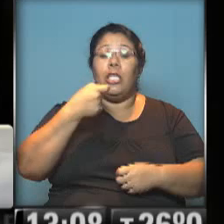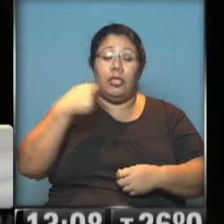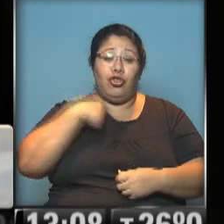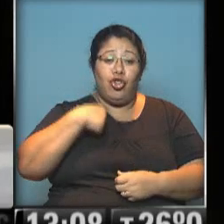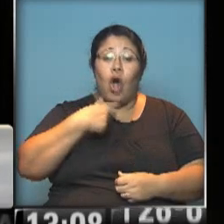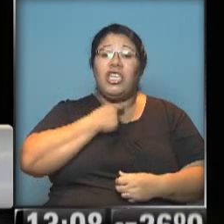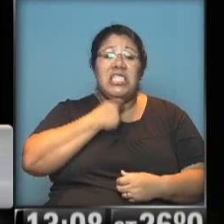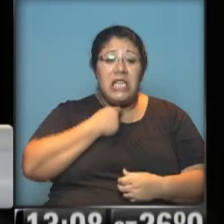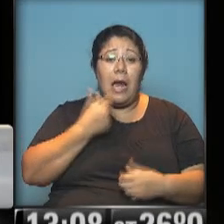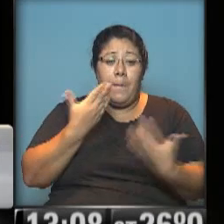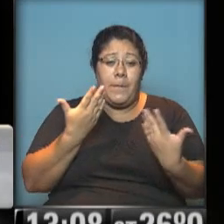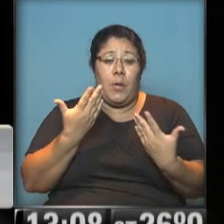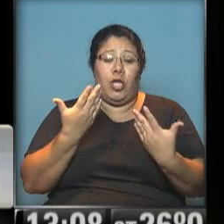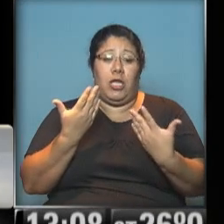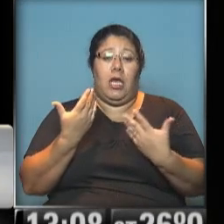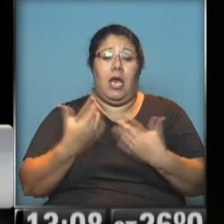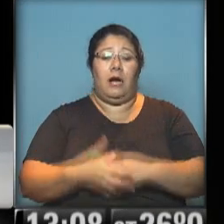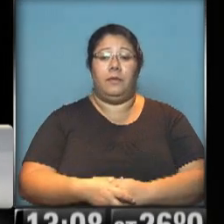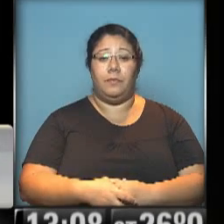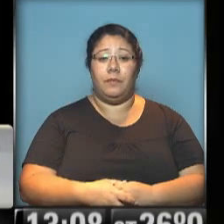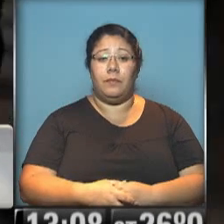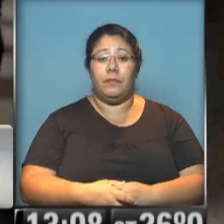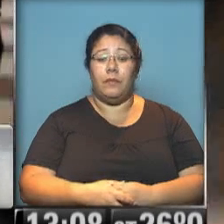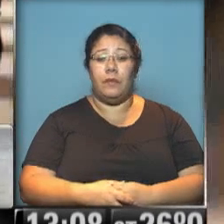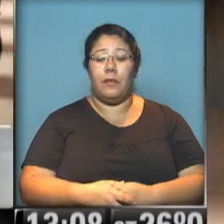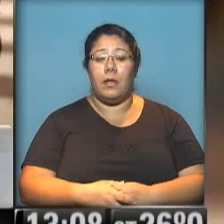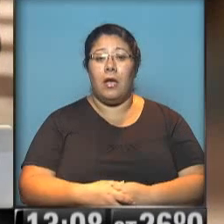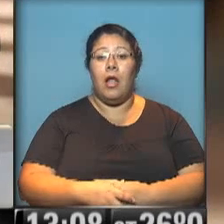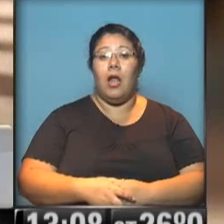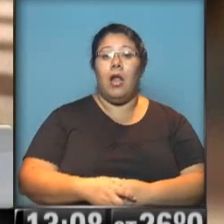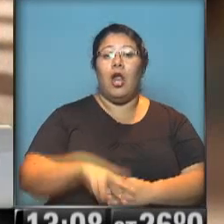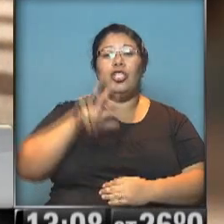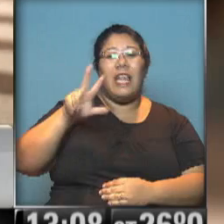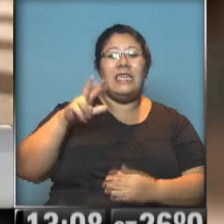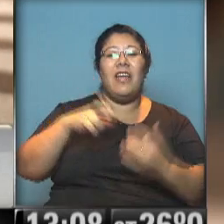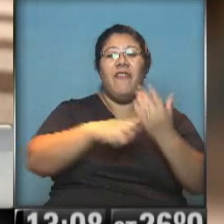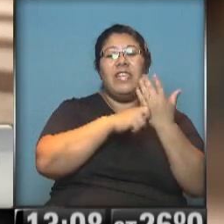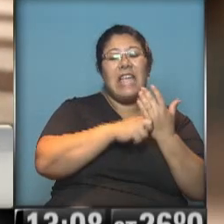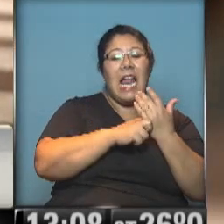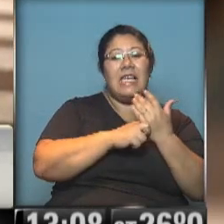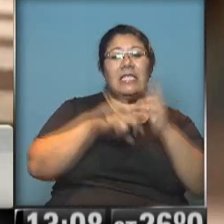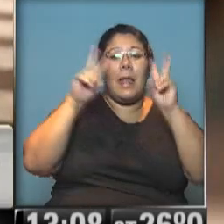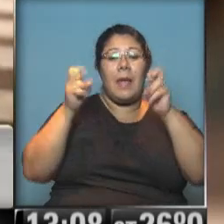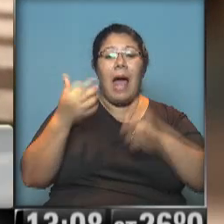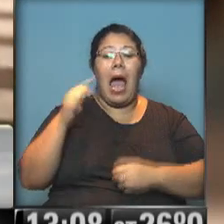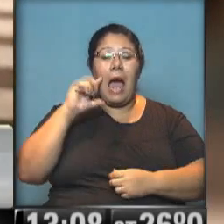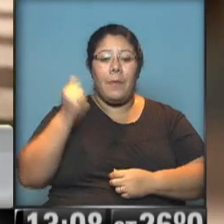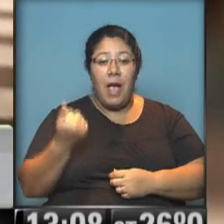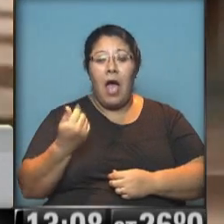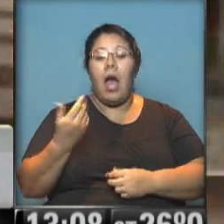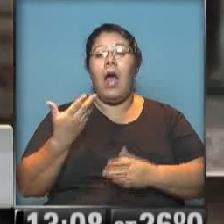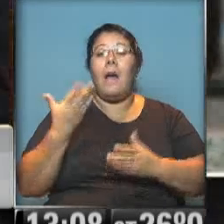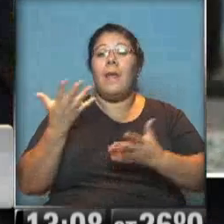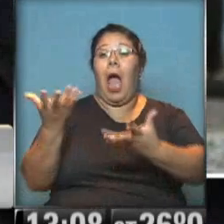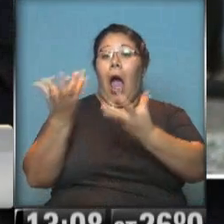de firmarlo vinieron a tres integrantes de la unidad a los tres fiscales sagrados de la unidad amia a poner a su disposición lo